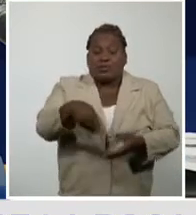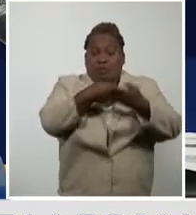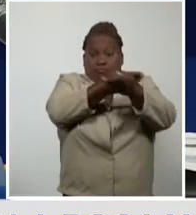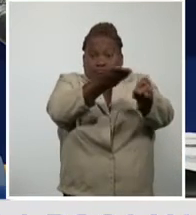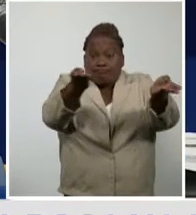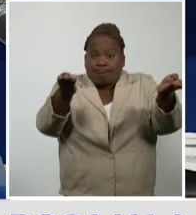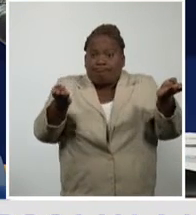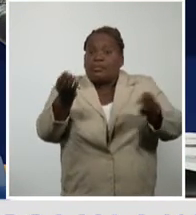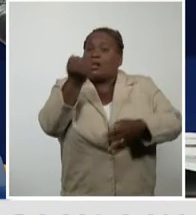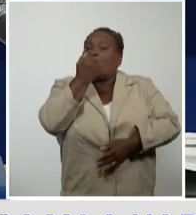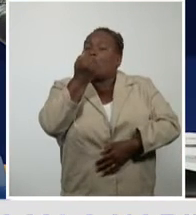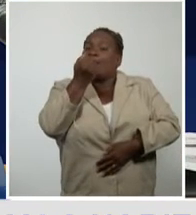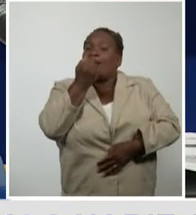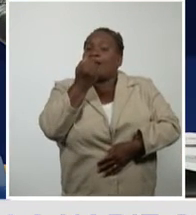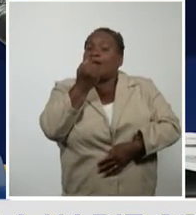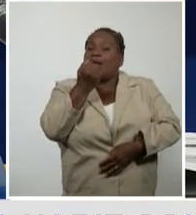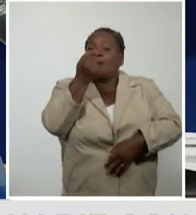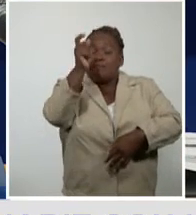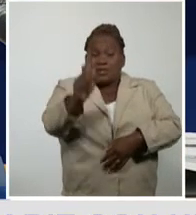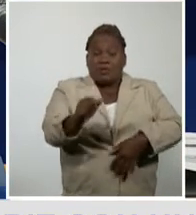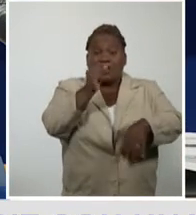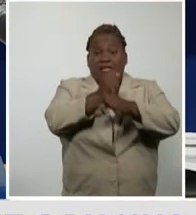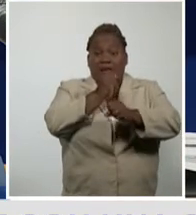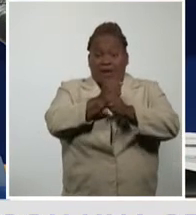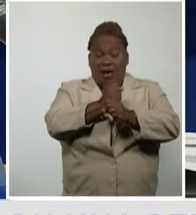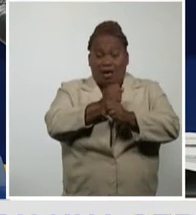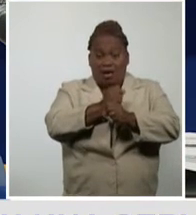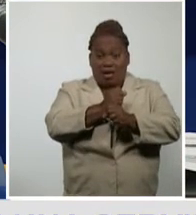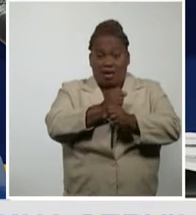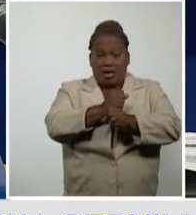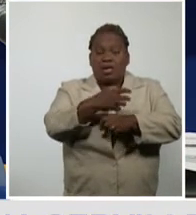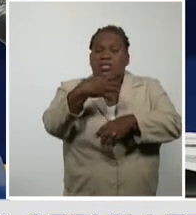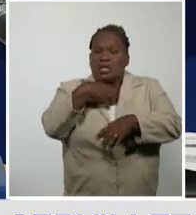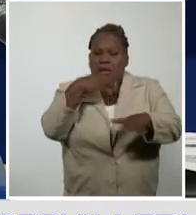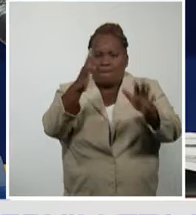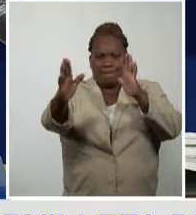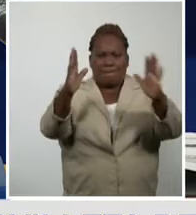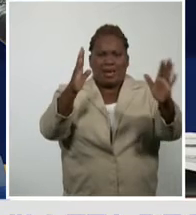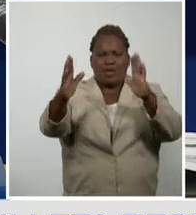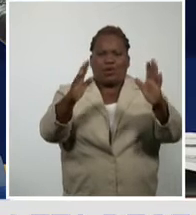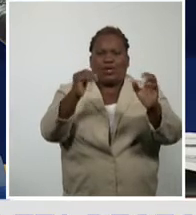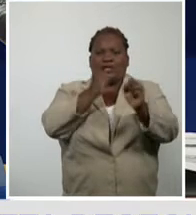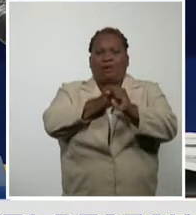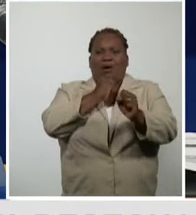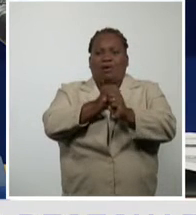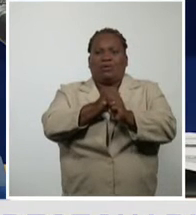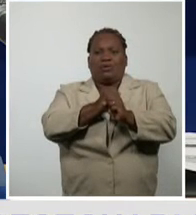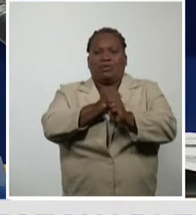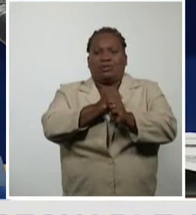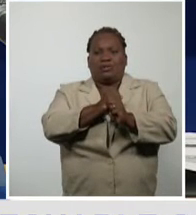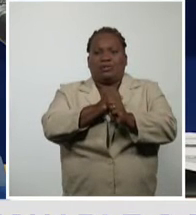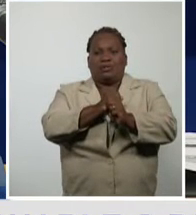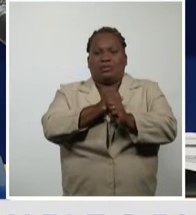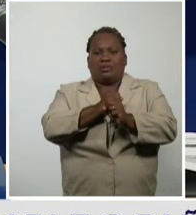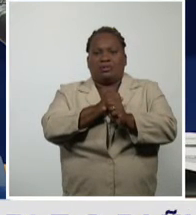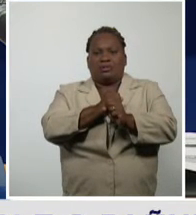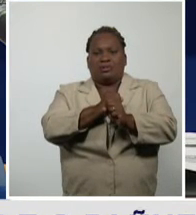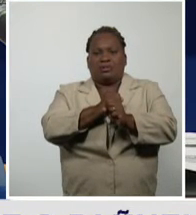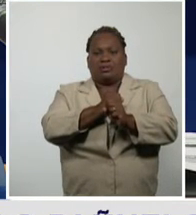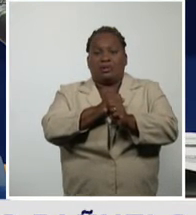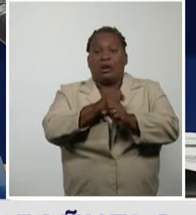todo el personal que trabaja, pues sabemos que tiene un periodo de trabajo y cuando termina